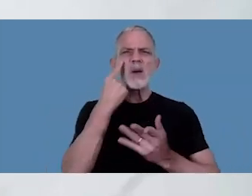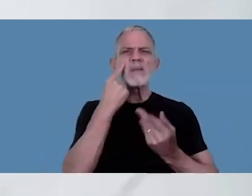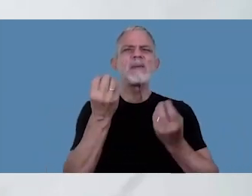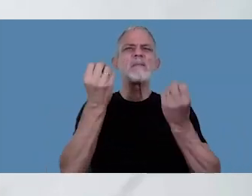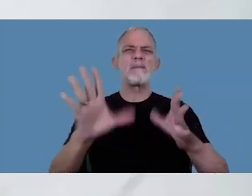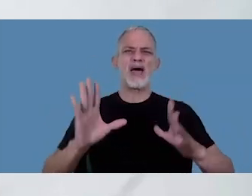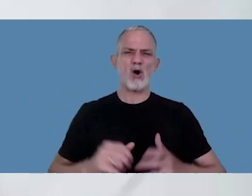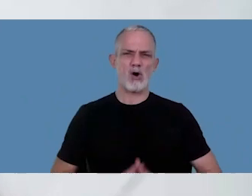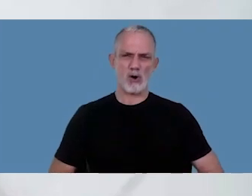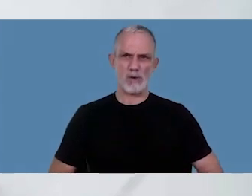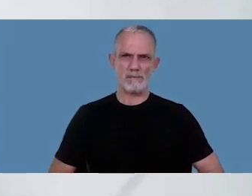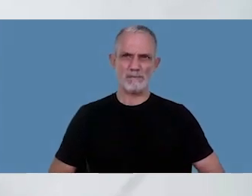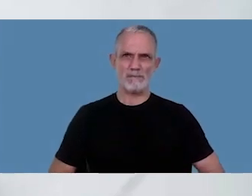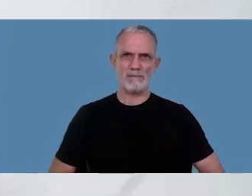sanos.